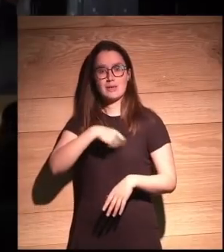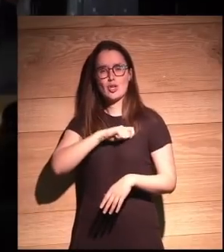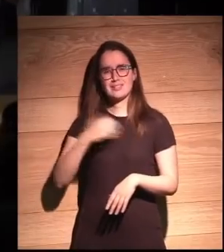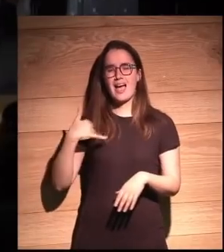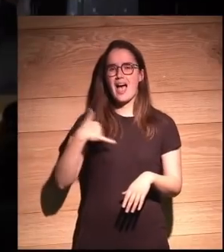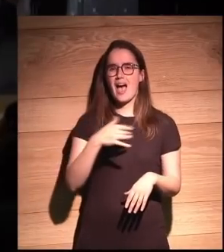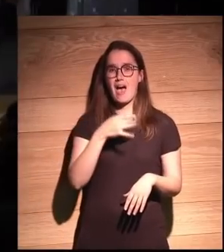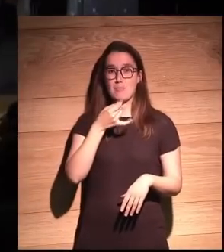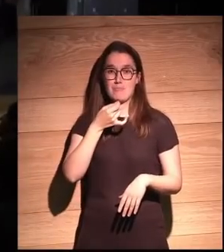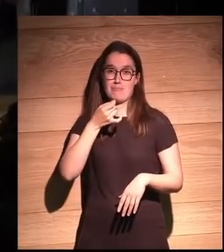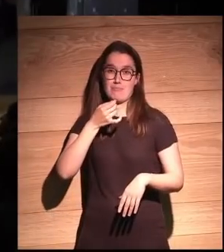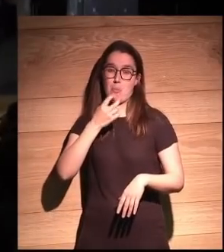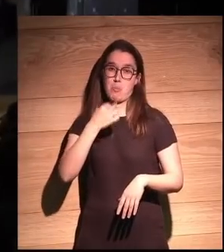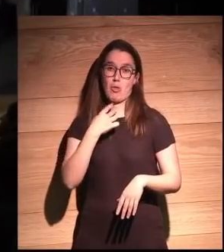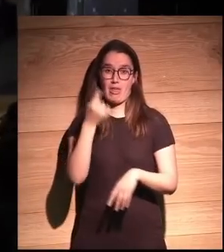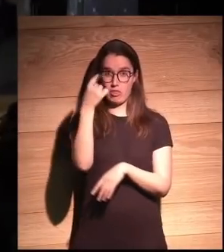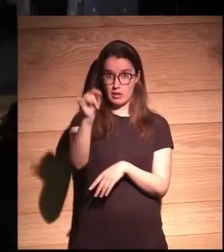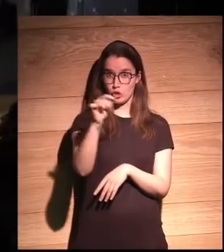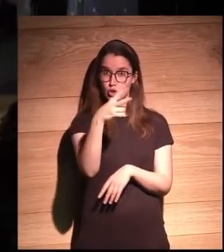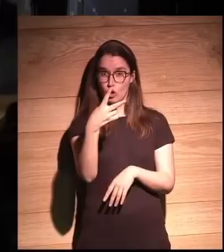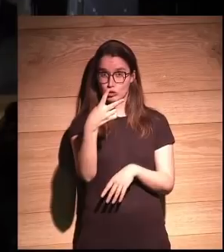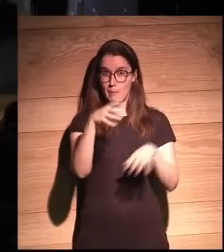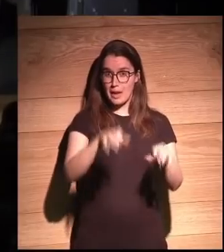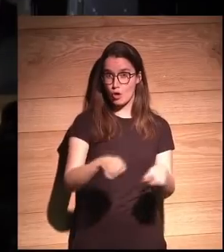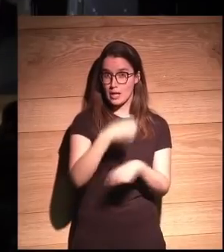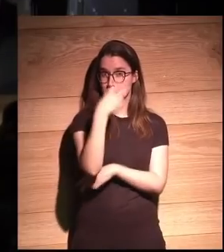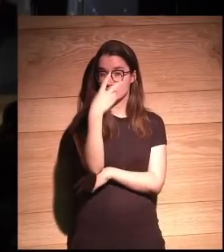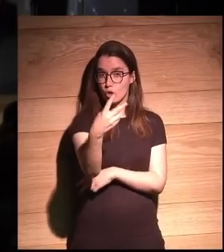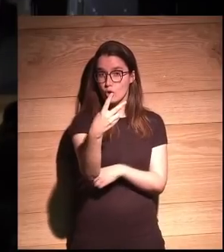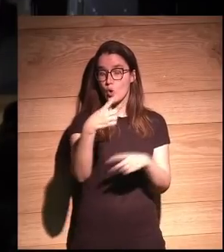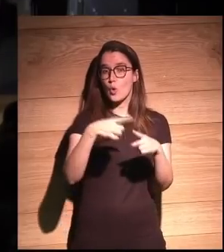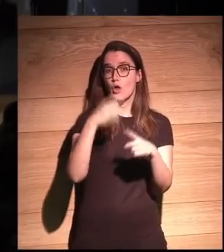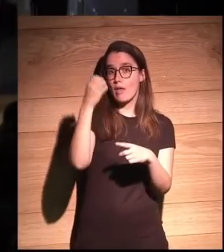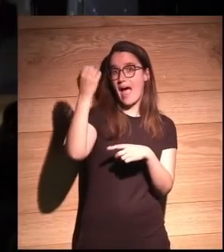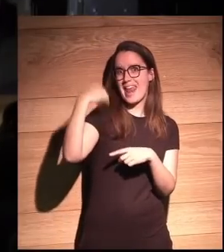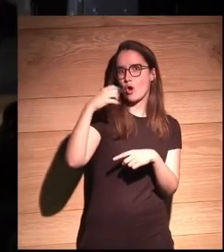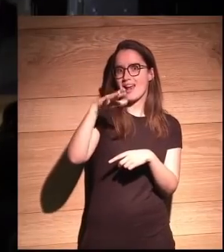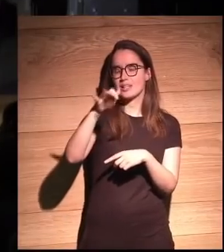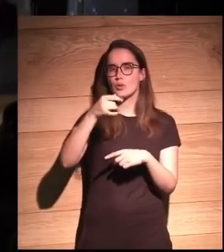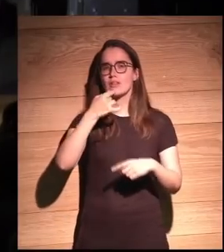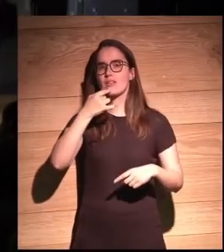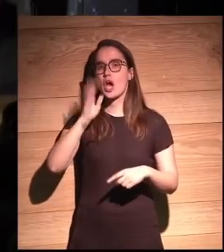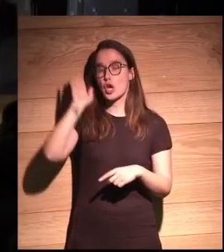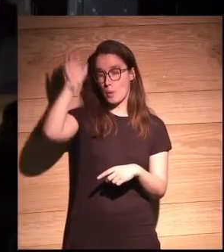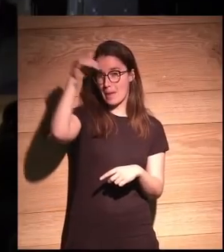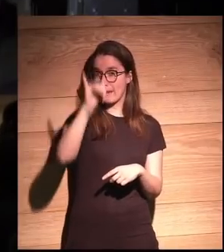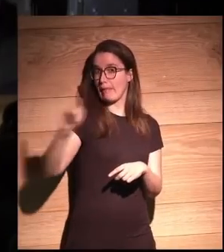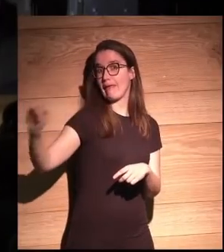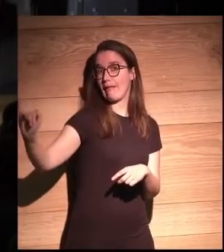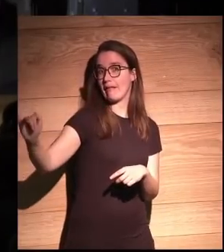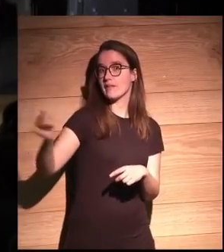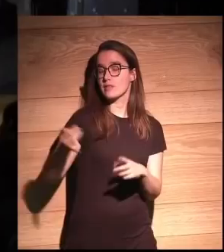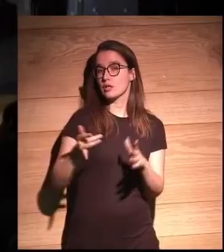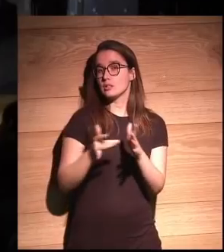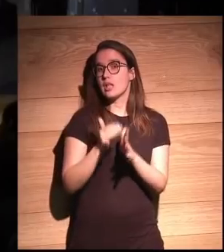en Roma. Éramos un lobby, tuvimos unos grandes emperadores, ¿eh? Grandísimos. O sea, que uno de Calatayud que decía, ¡Romani! No, no,